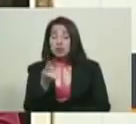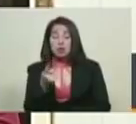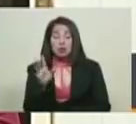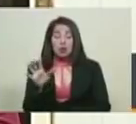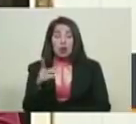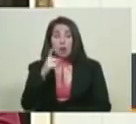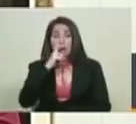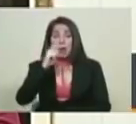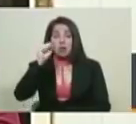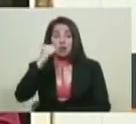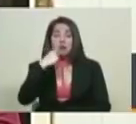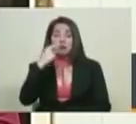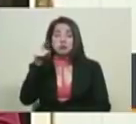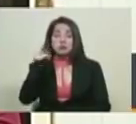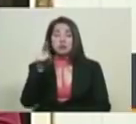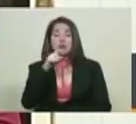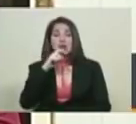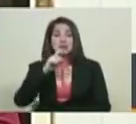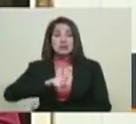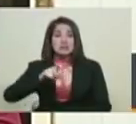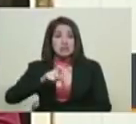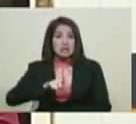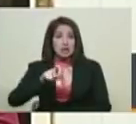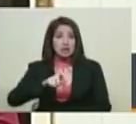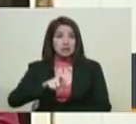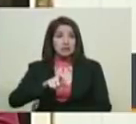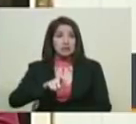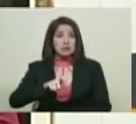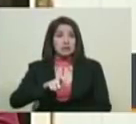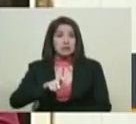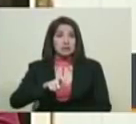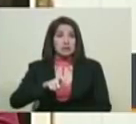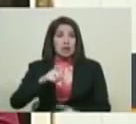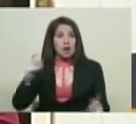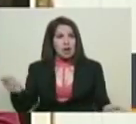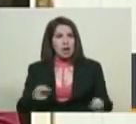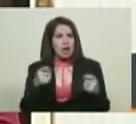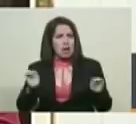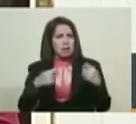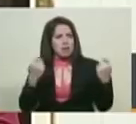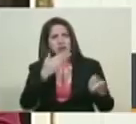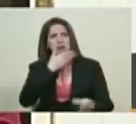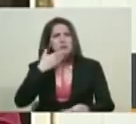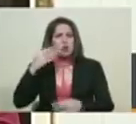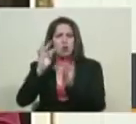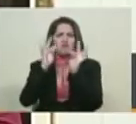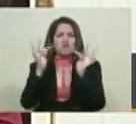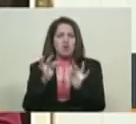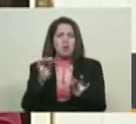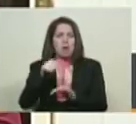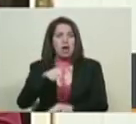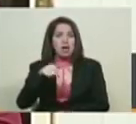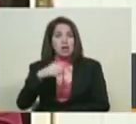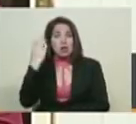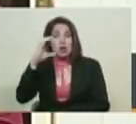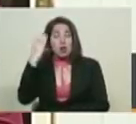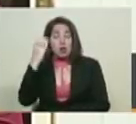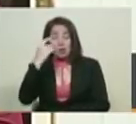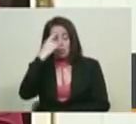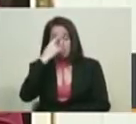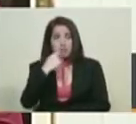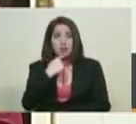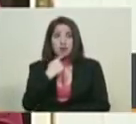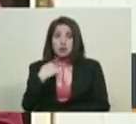usted necesita, Nicolás, necesita una campaña para mejorar su imagen en Colombia. Yo le ofrezco la